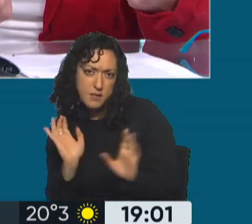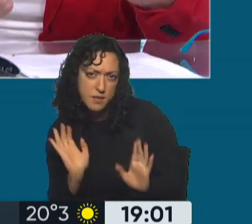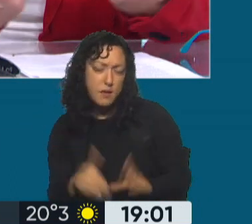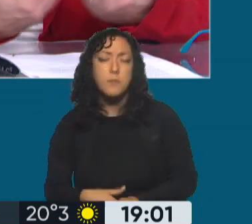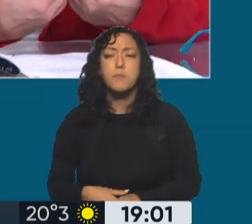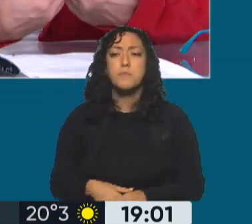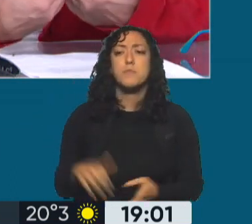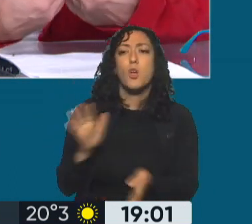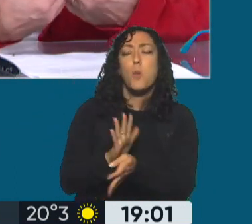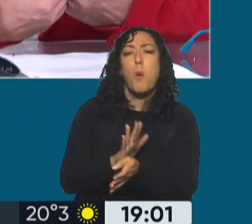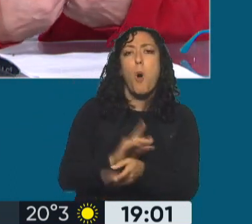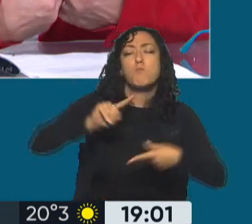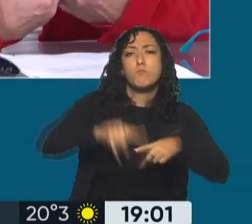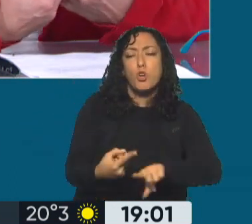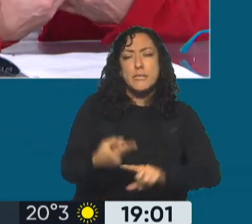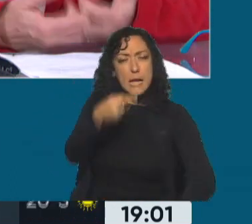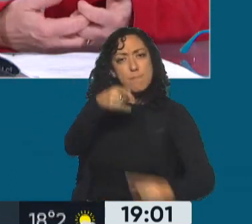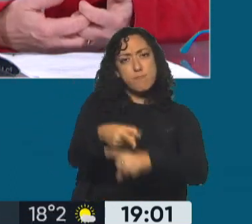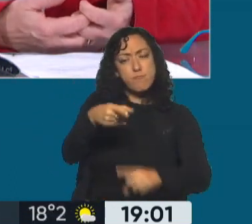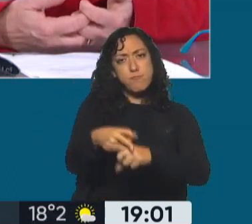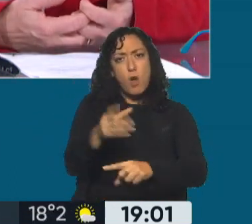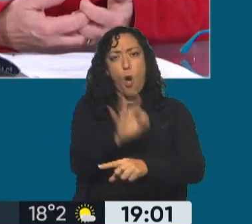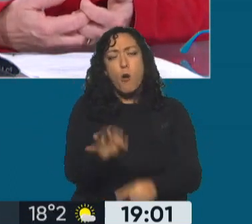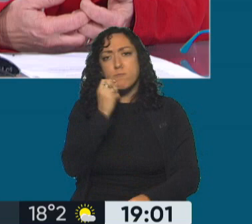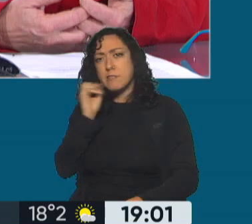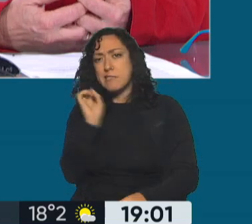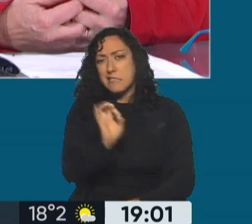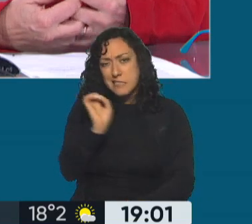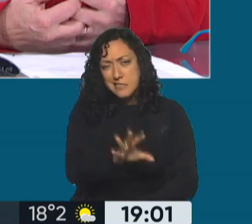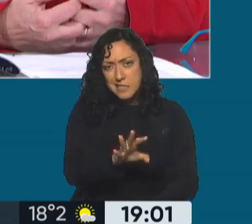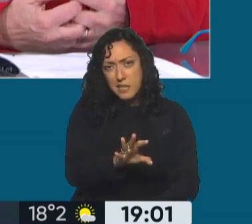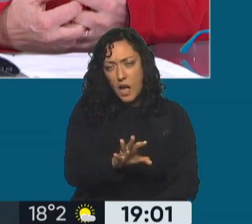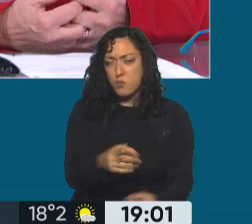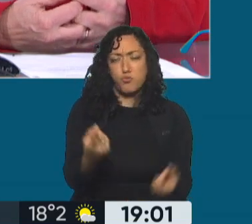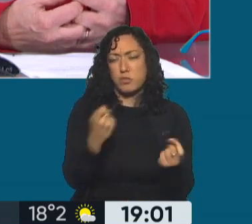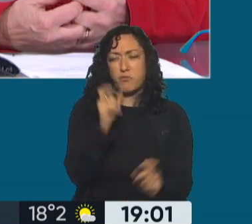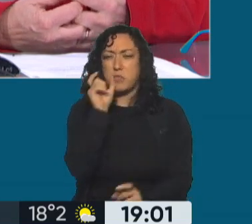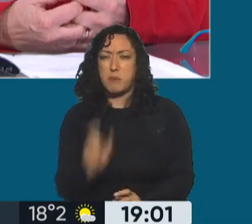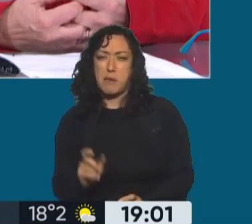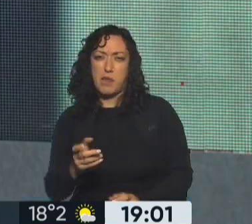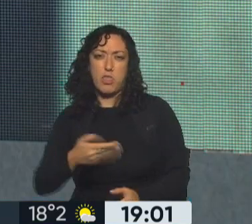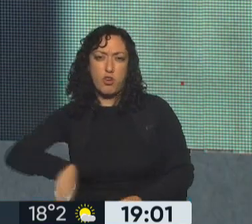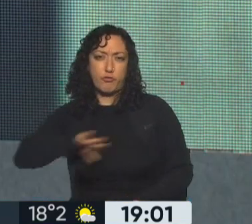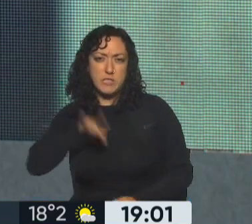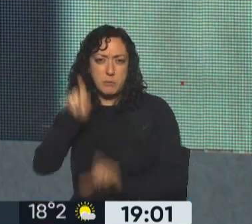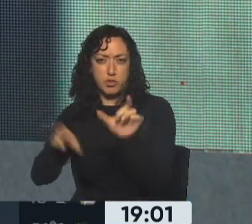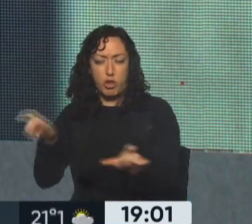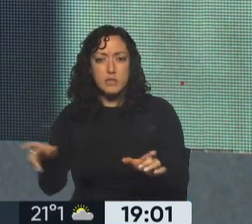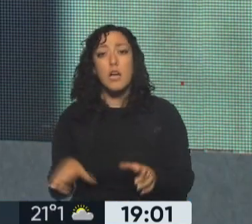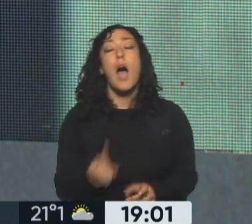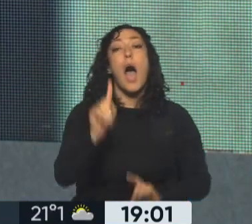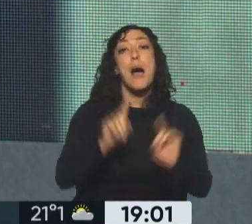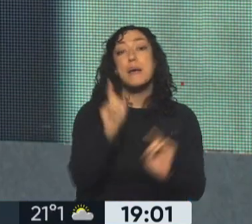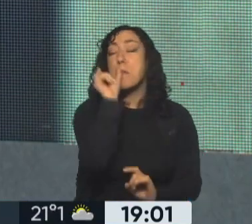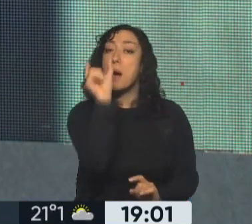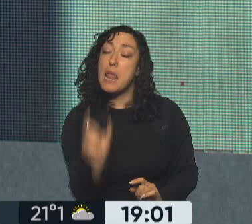compatibilizar la discusión política o la crítica sin necesidad de ofender. Muchas veces son utilizados estos términos